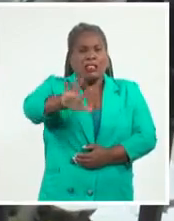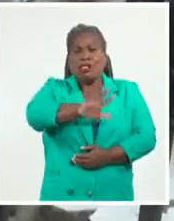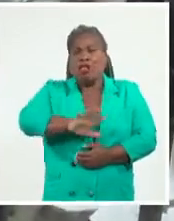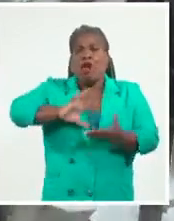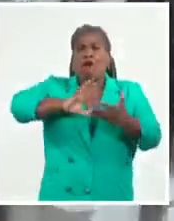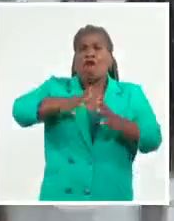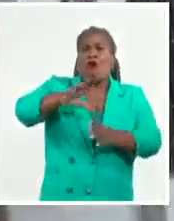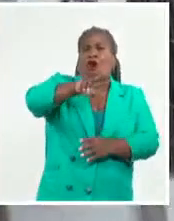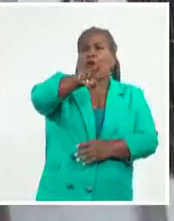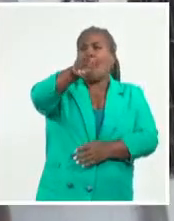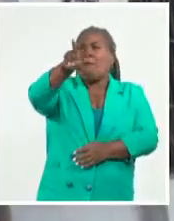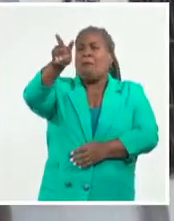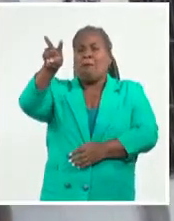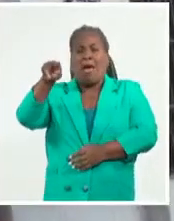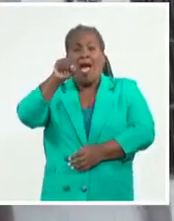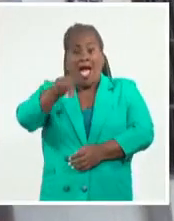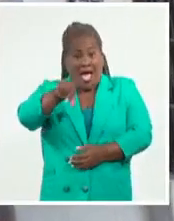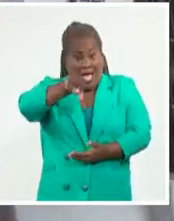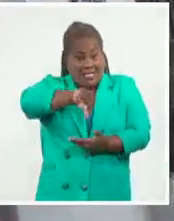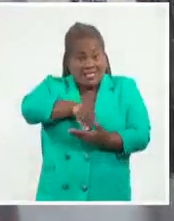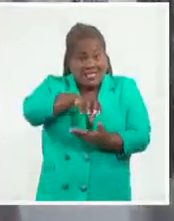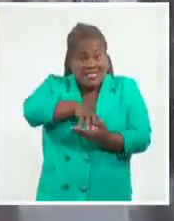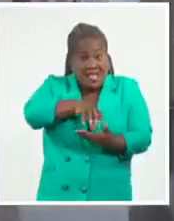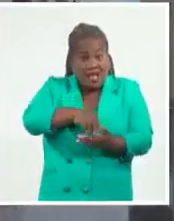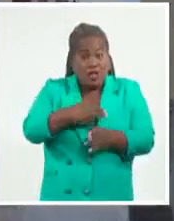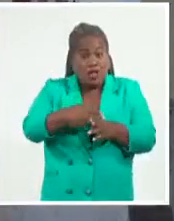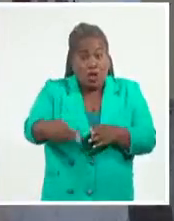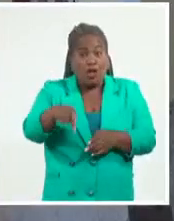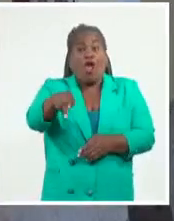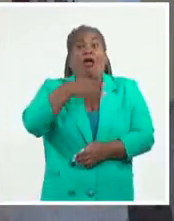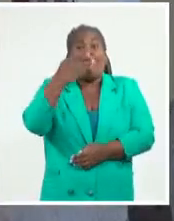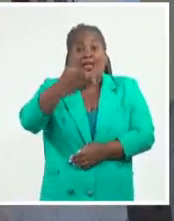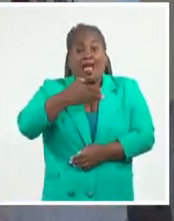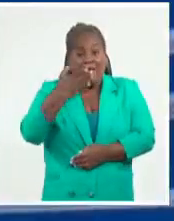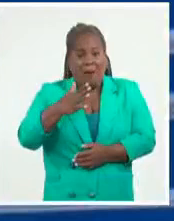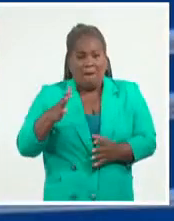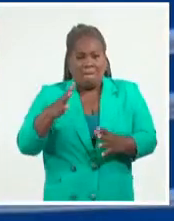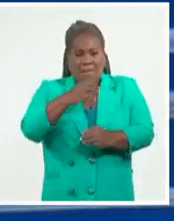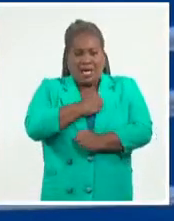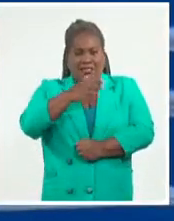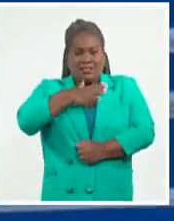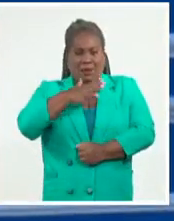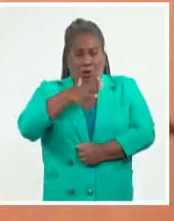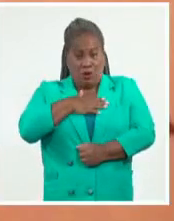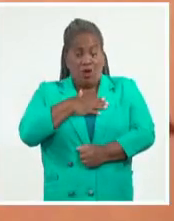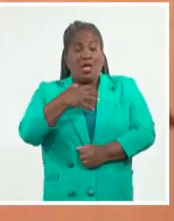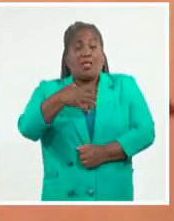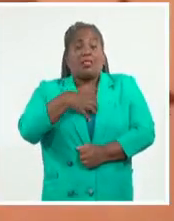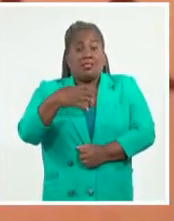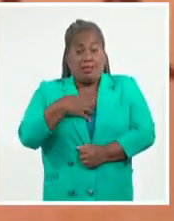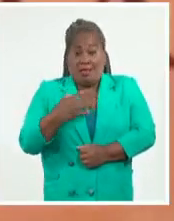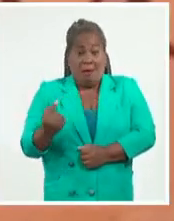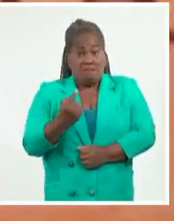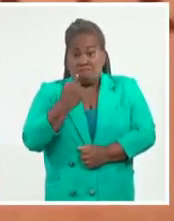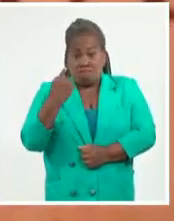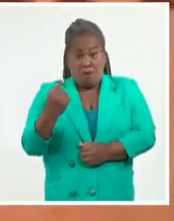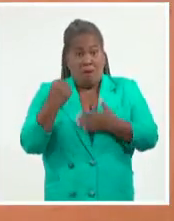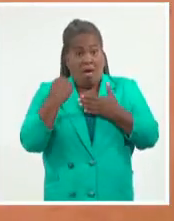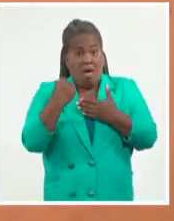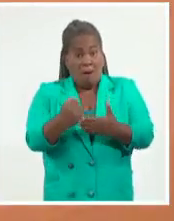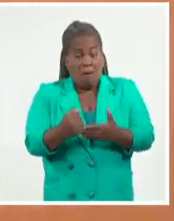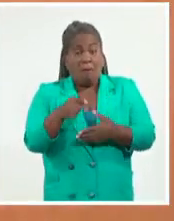centro histórico es declarado Patrimonio Cultural de la Humanidad. Ostenta en su carta de presentación desde el primer aporte literario